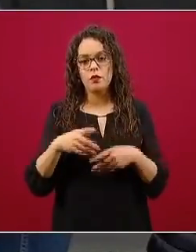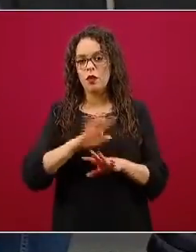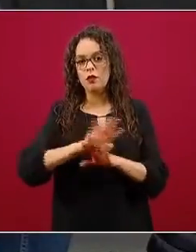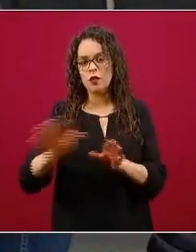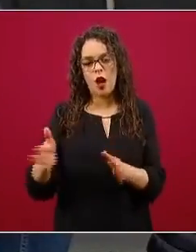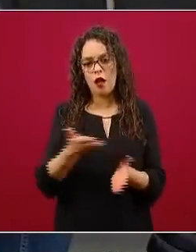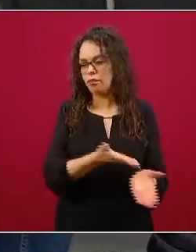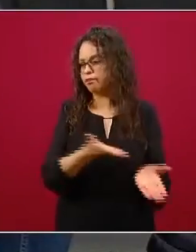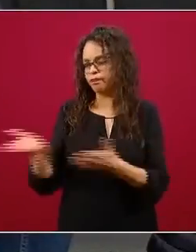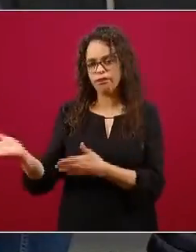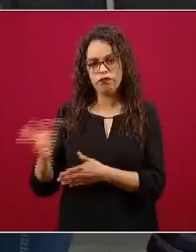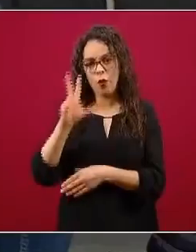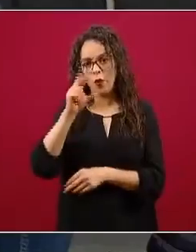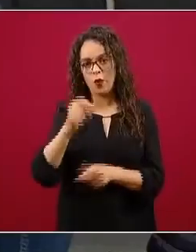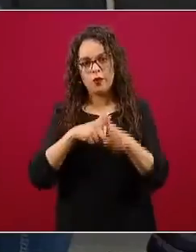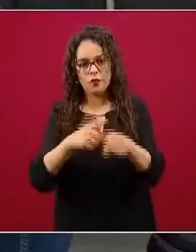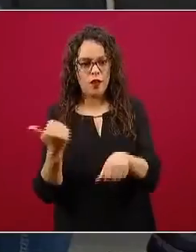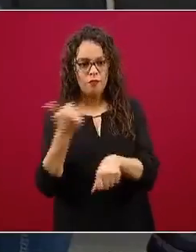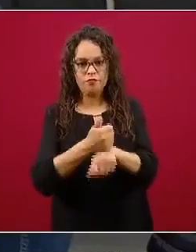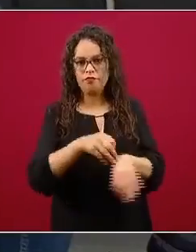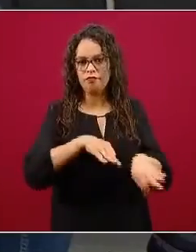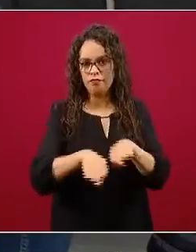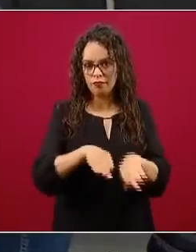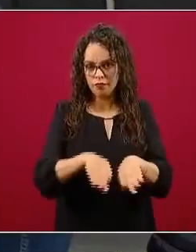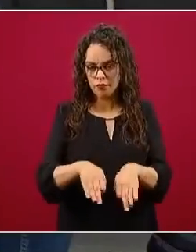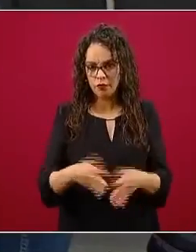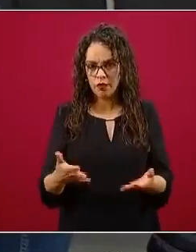por algunas otras quejas, como que